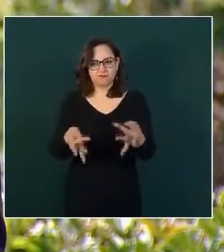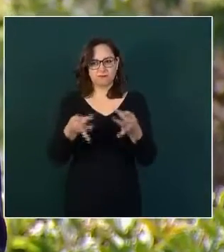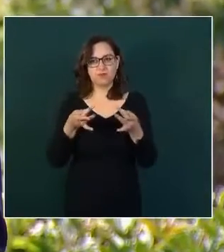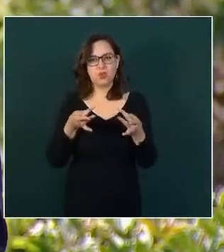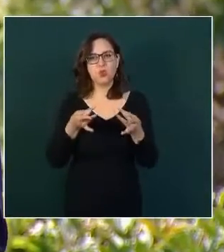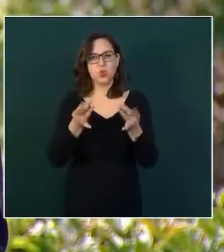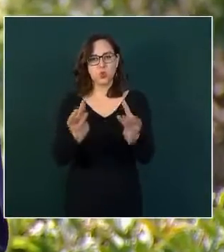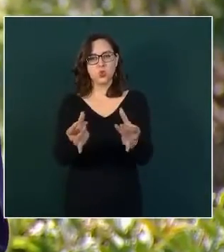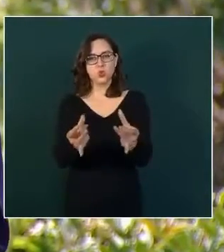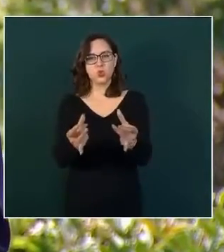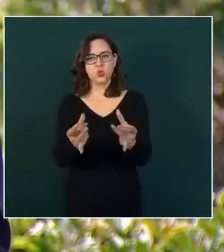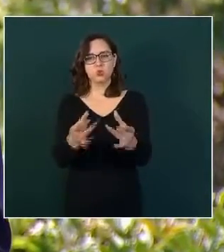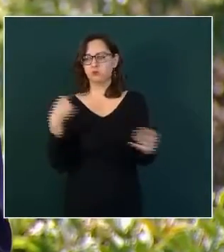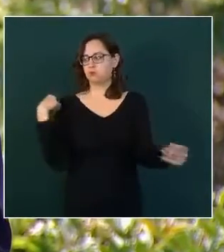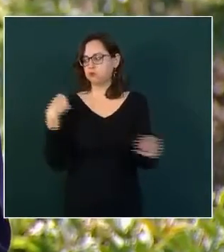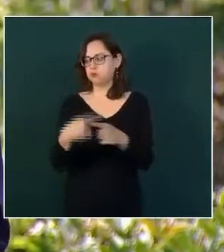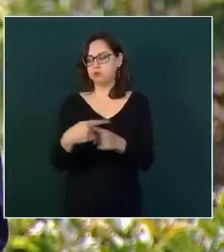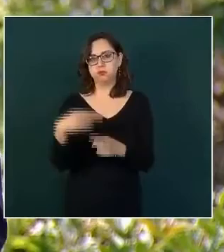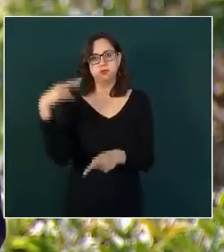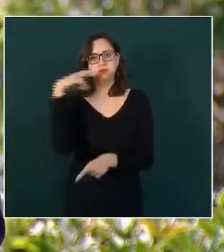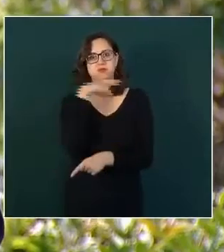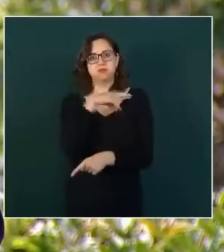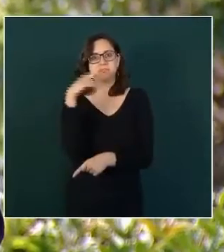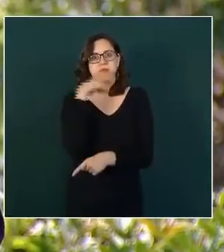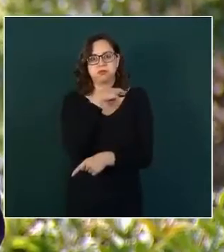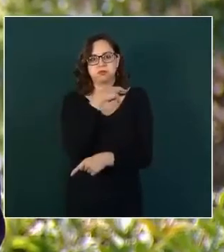en muy poco tiempo